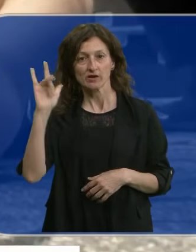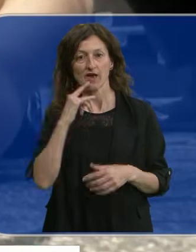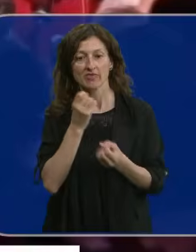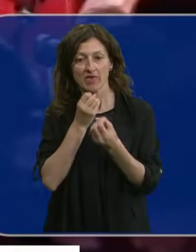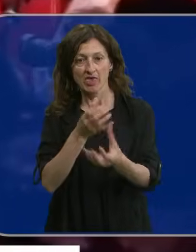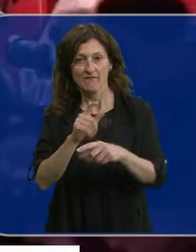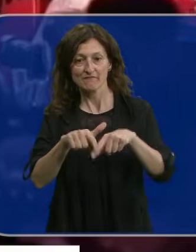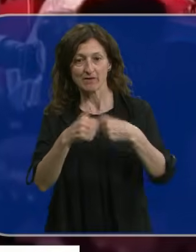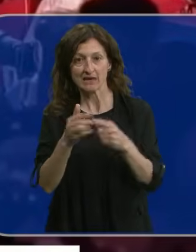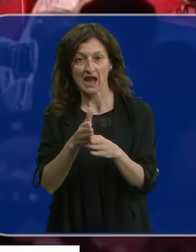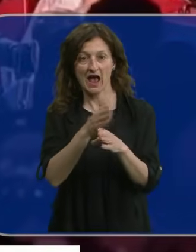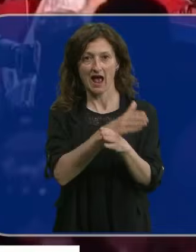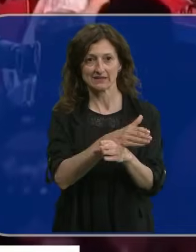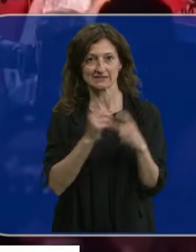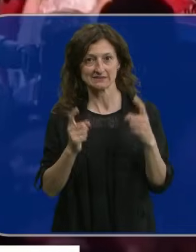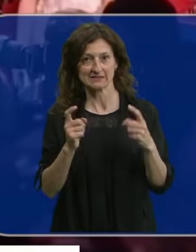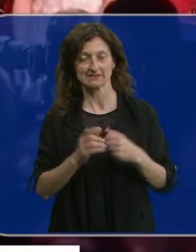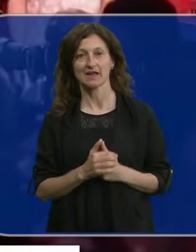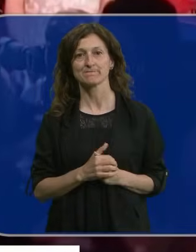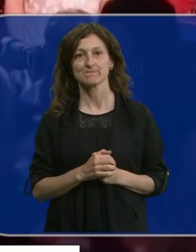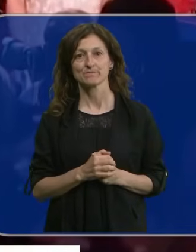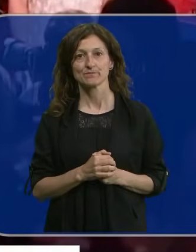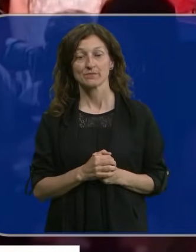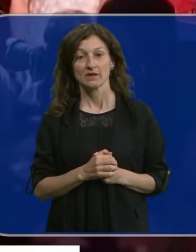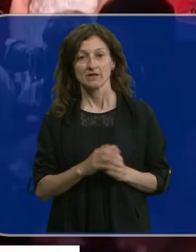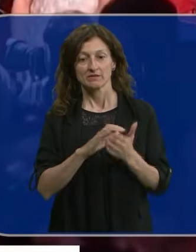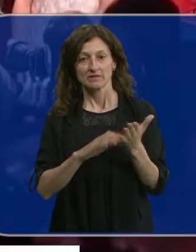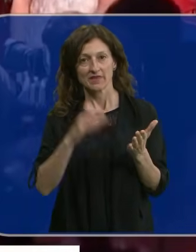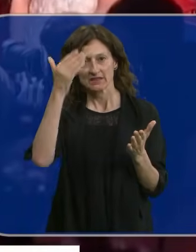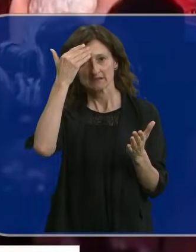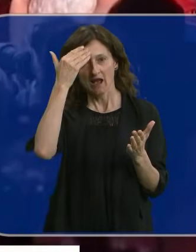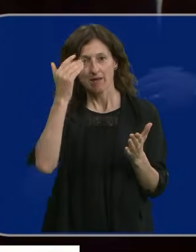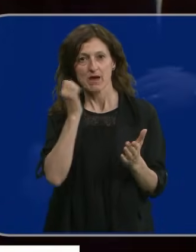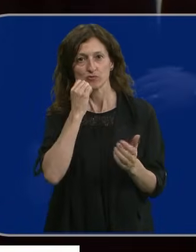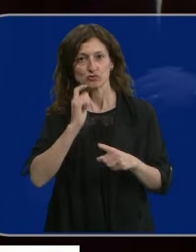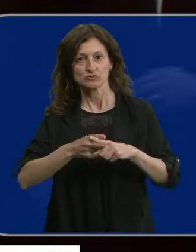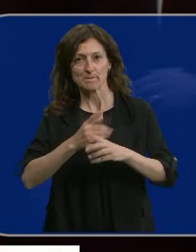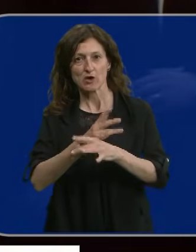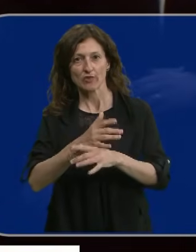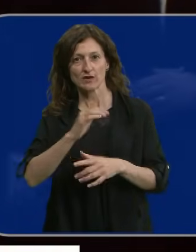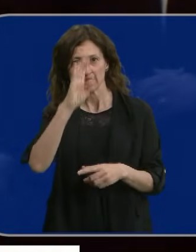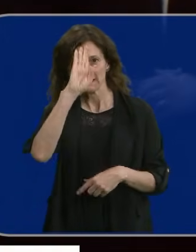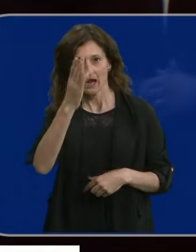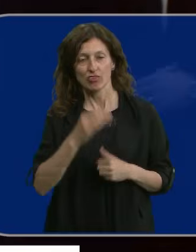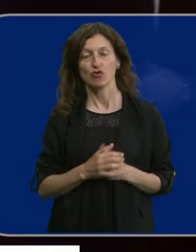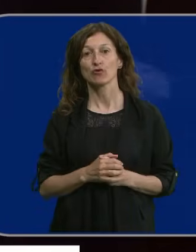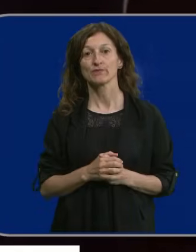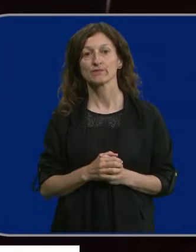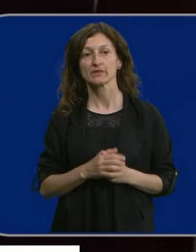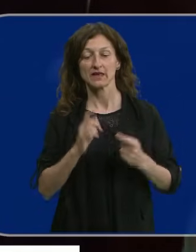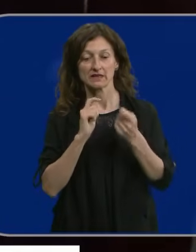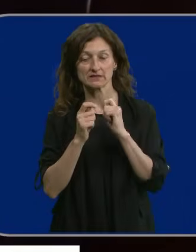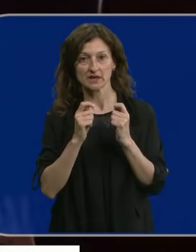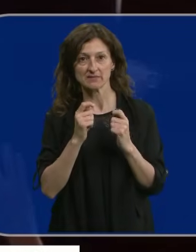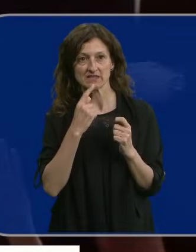sus familiares antes de tratar de cometer el magnicidio. En él se refiere a Trump como pedófilo, violador y traidor. En una entrevista, el presidente